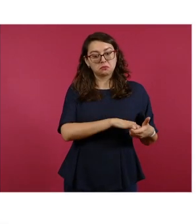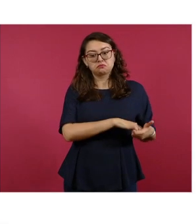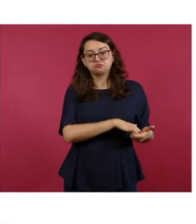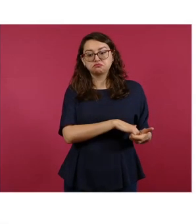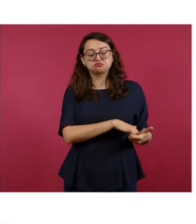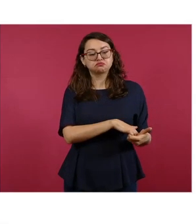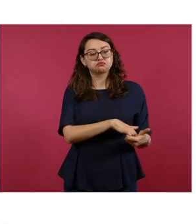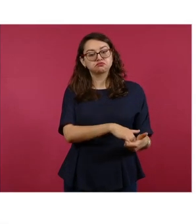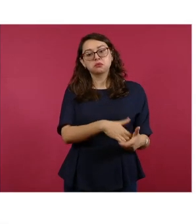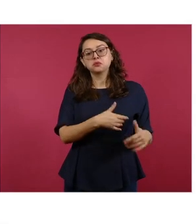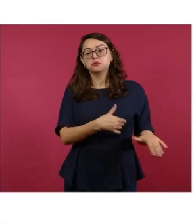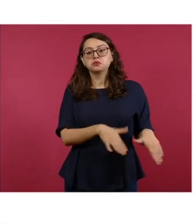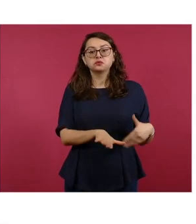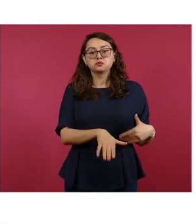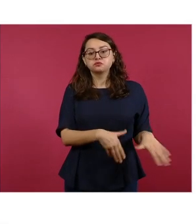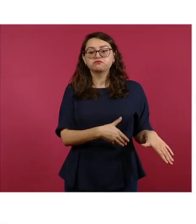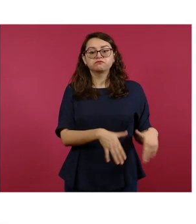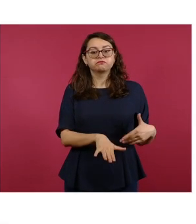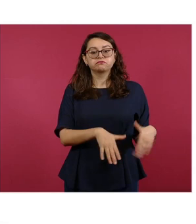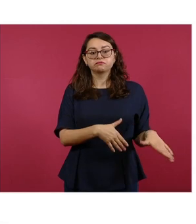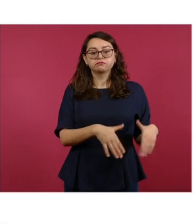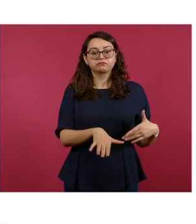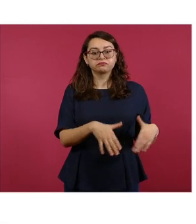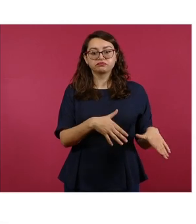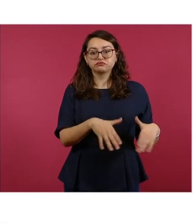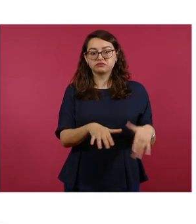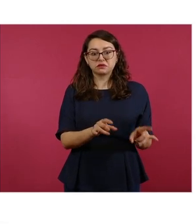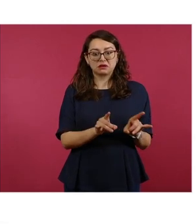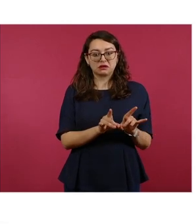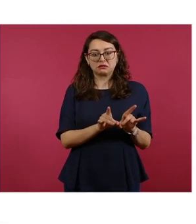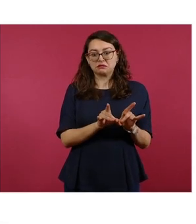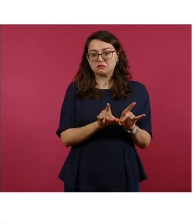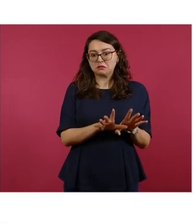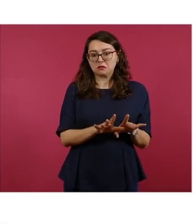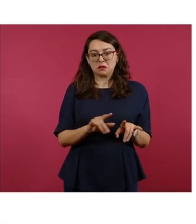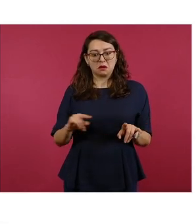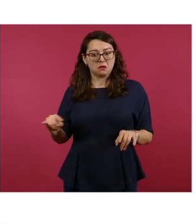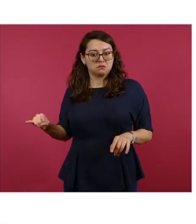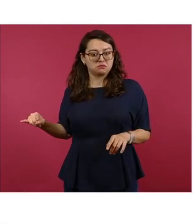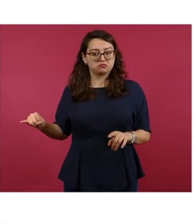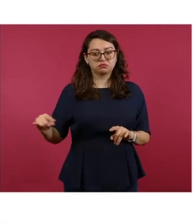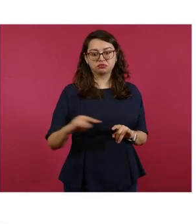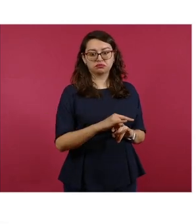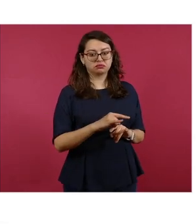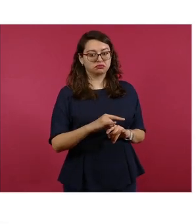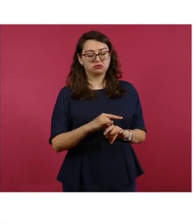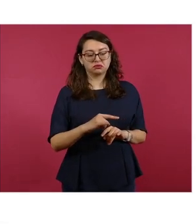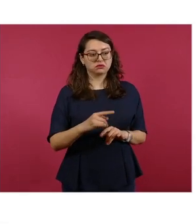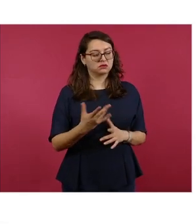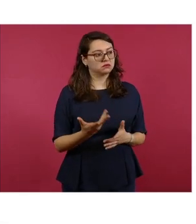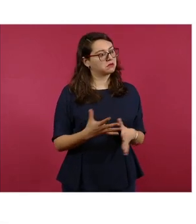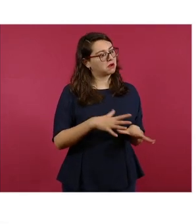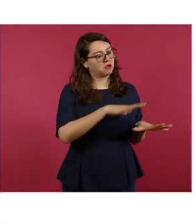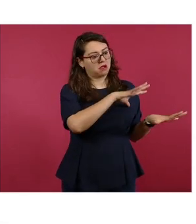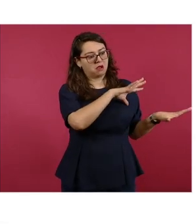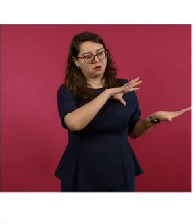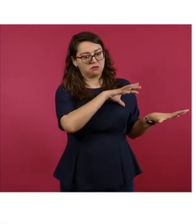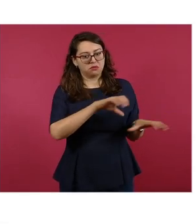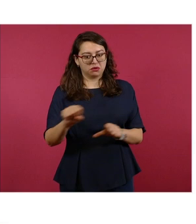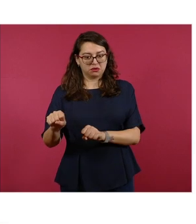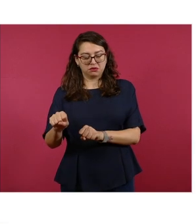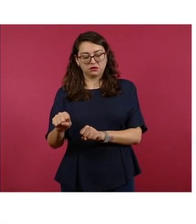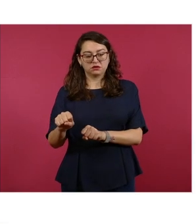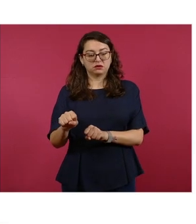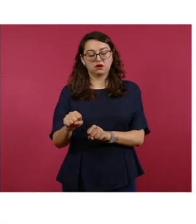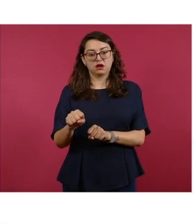calles del municipio de la Zahualcóyotl, cuando fueron interceptados por unos hombres quienes la subieron por la fuerza a un vehículo conducido por